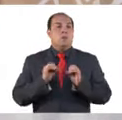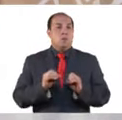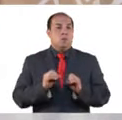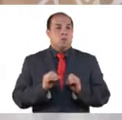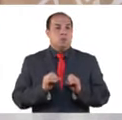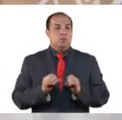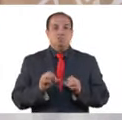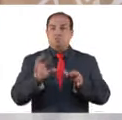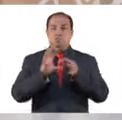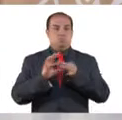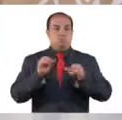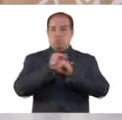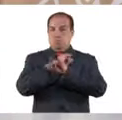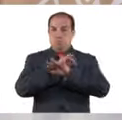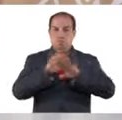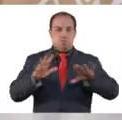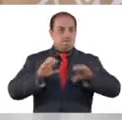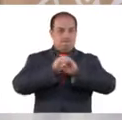informa.